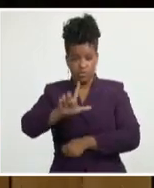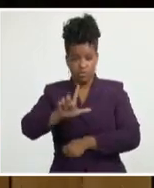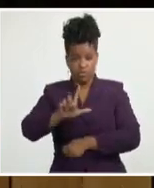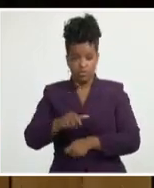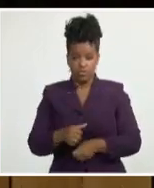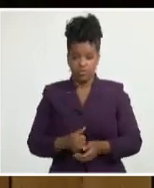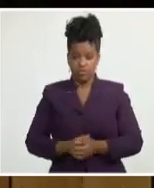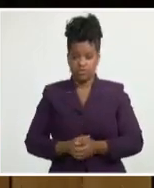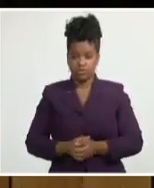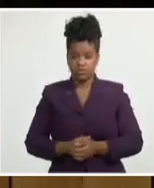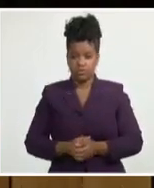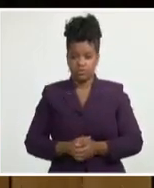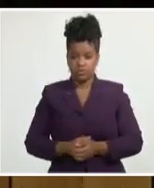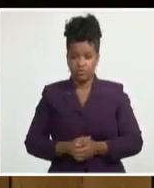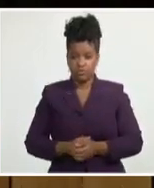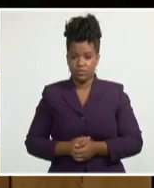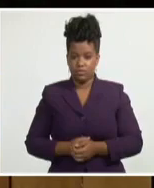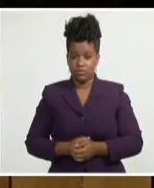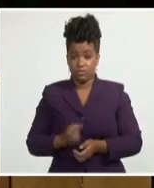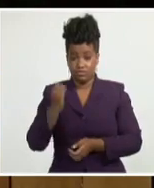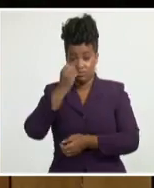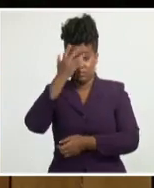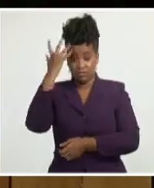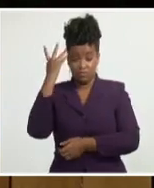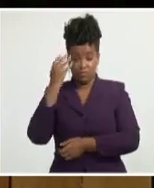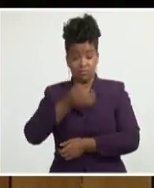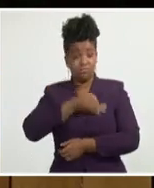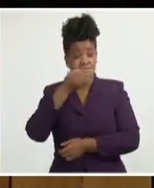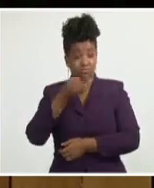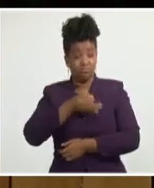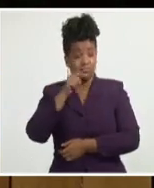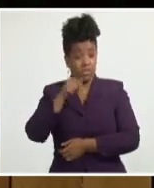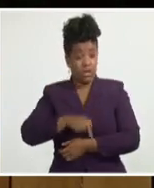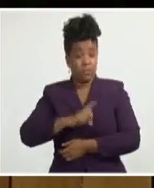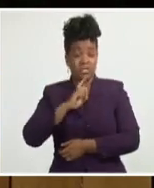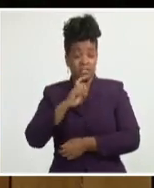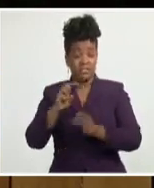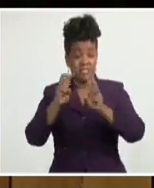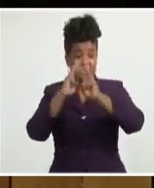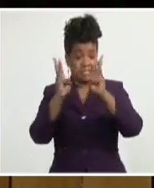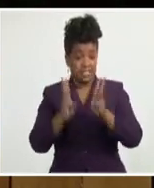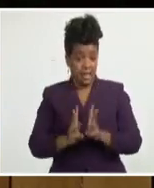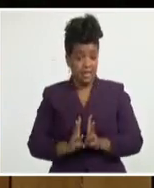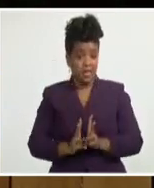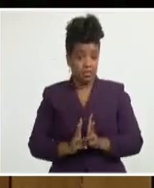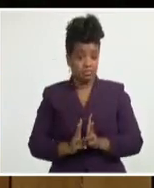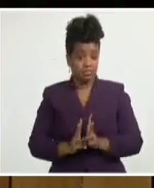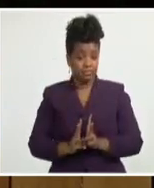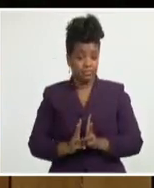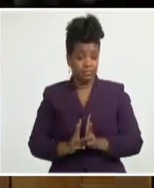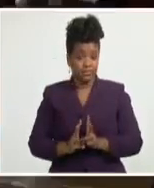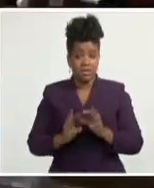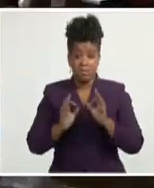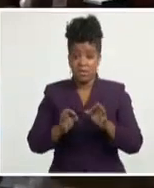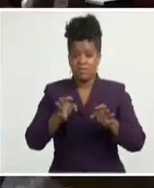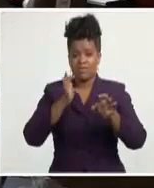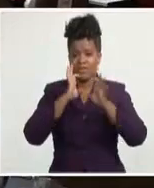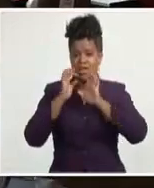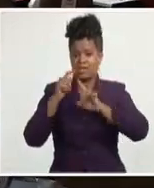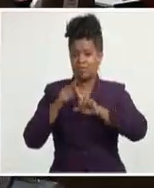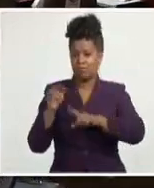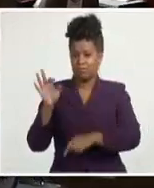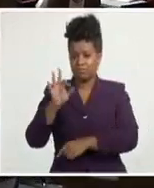primer secretario del partido reflexionó sobre los retos que impone la era de Internet. Los grandes medios y las redes sociales,